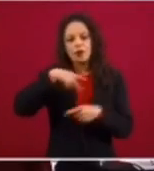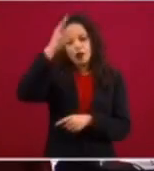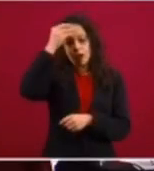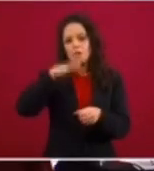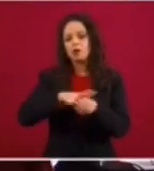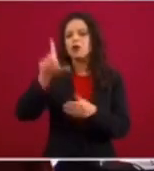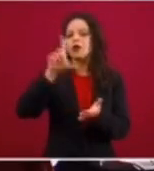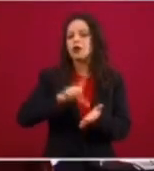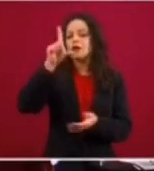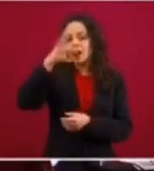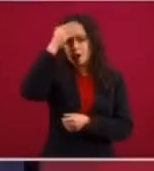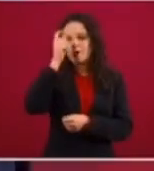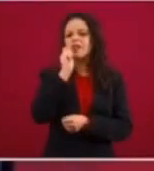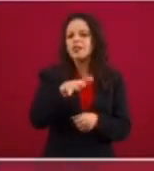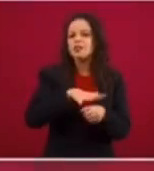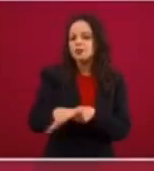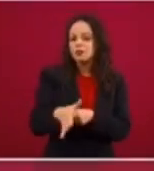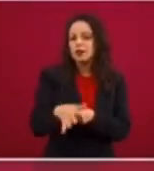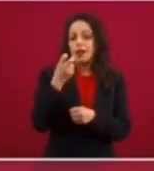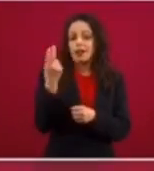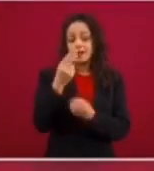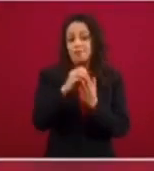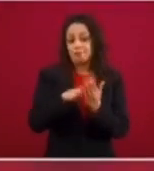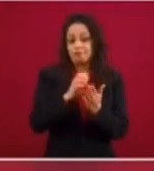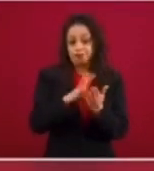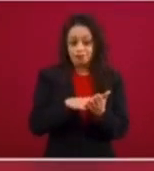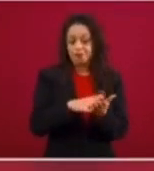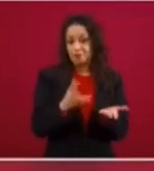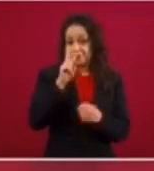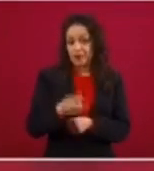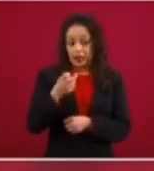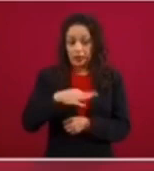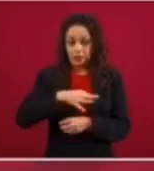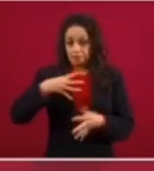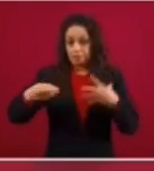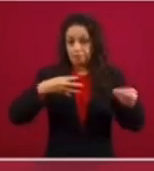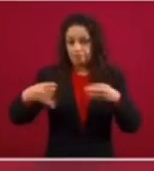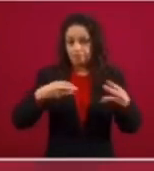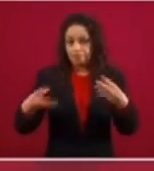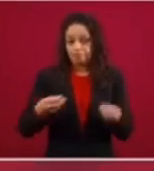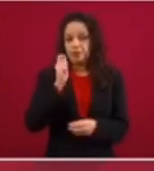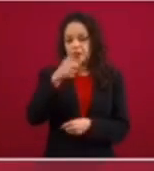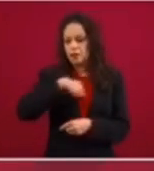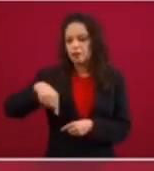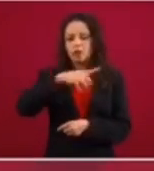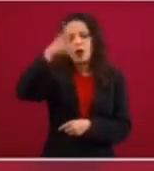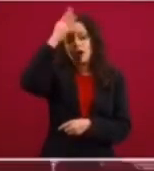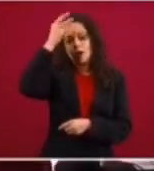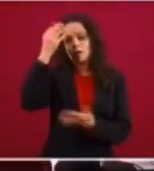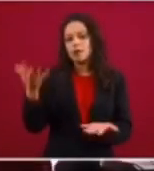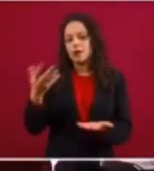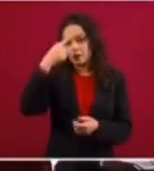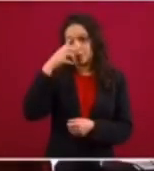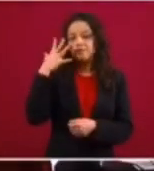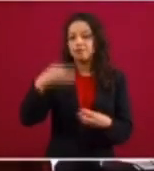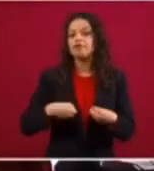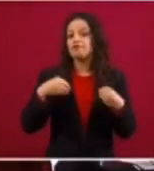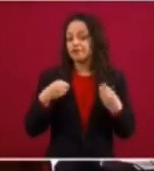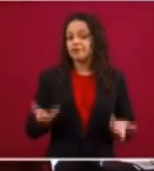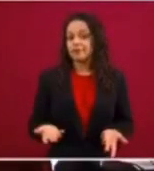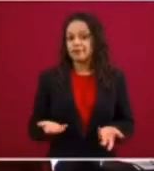que nos está dejando esta epidemia. Porque hay muchas cosas